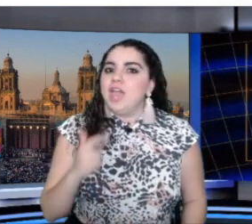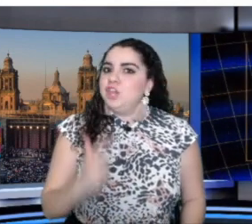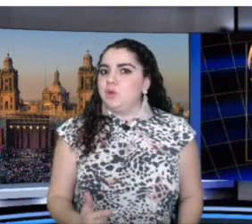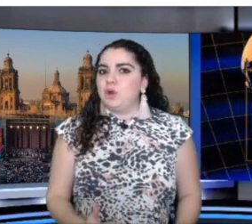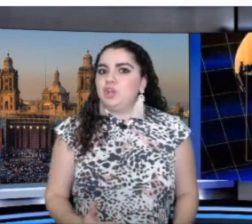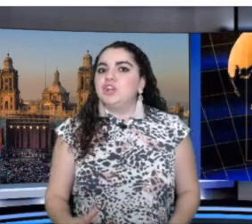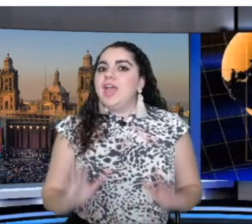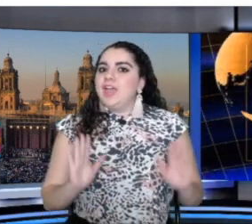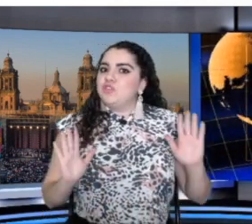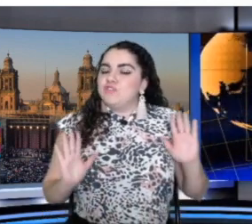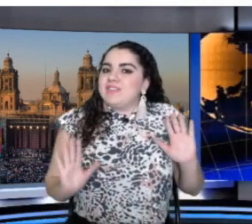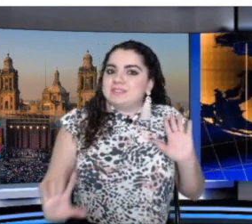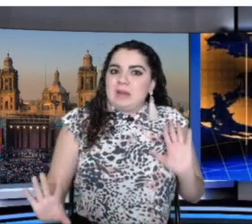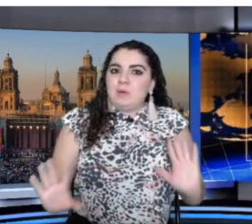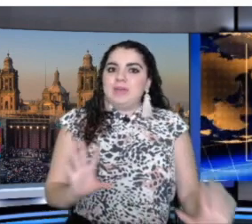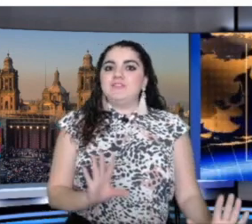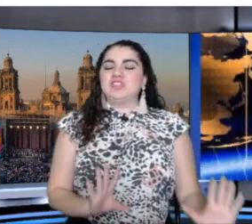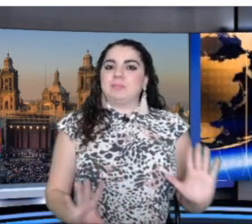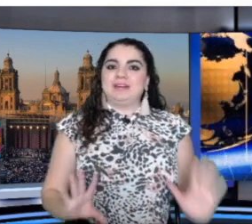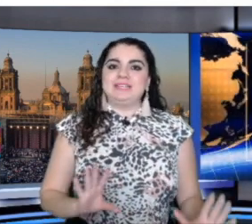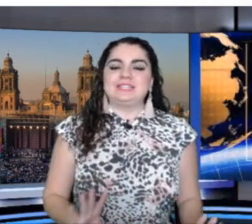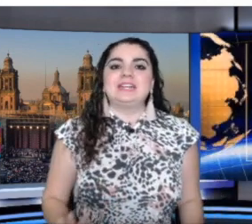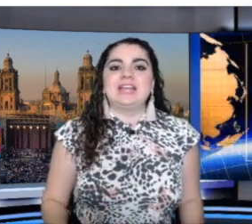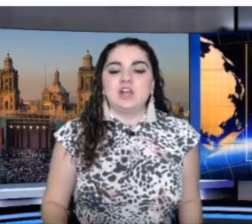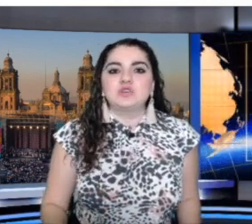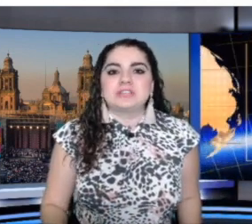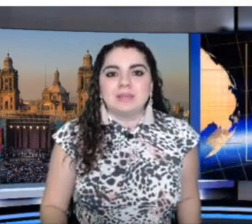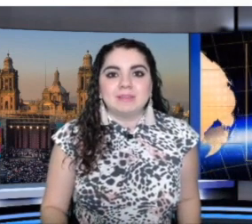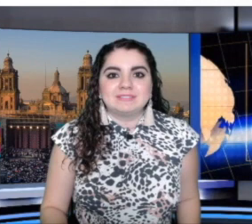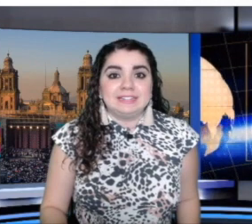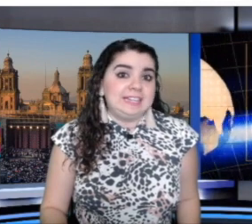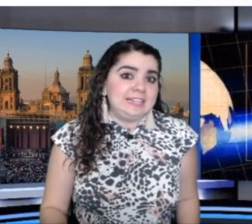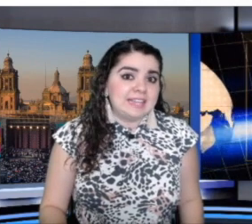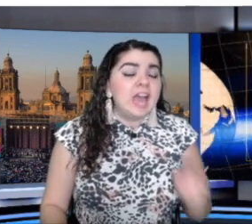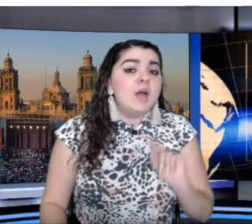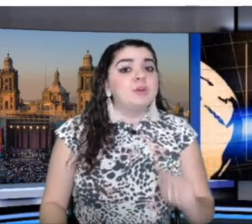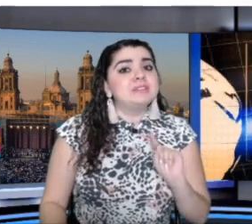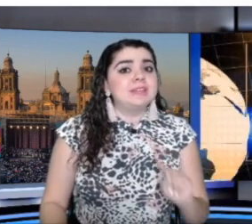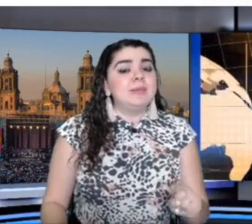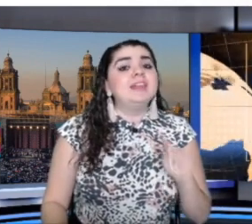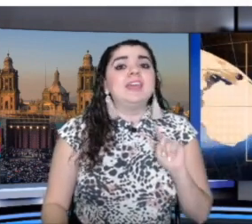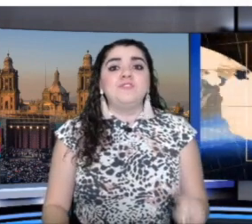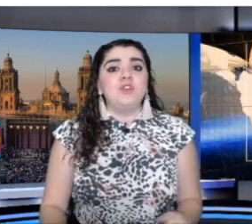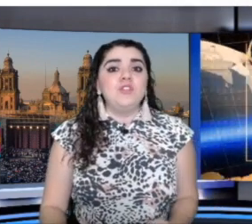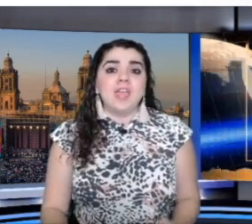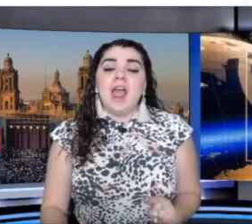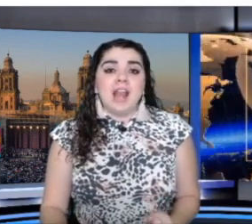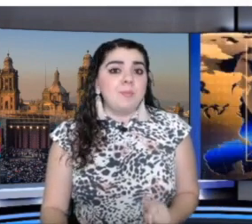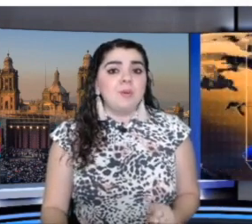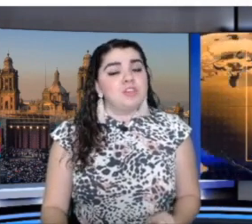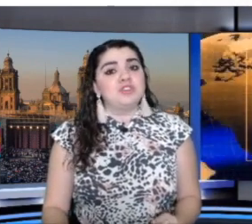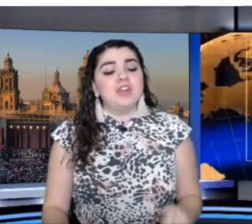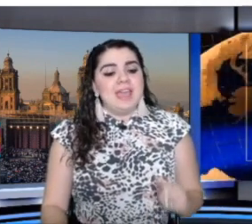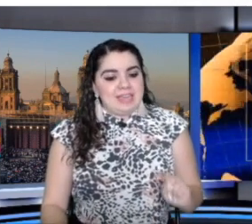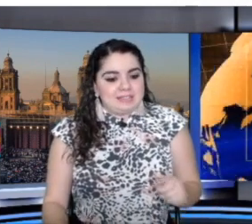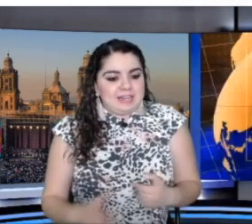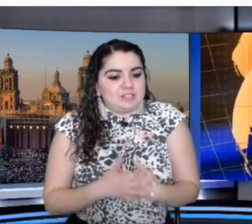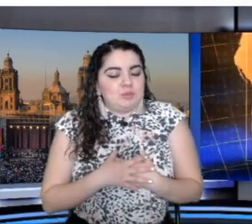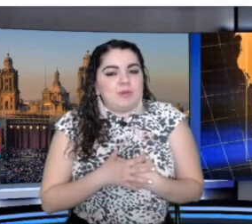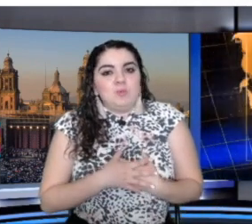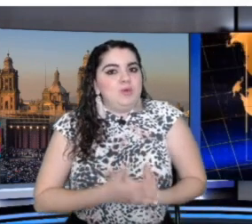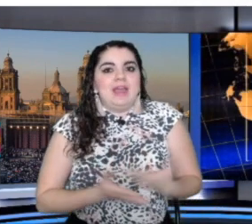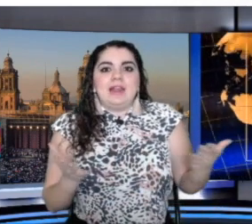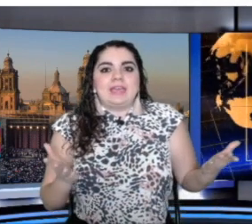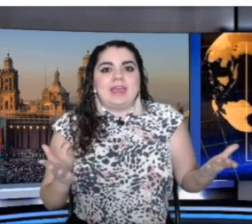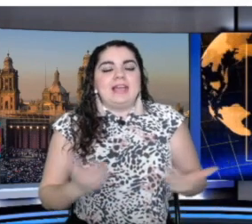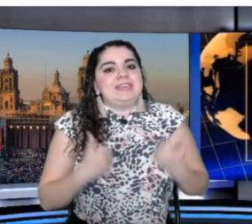Jalisco y Nuevo León, en donde hasta el momento parece ser que la cosa está más tranquilita, pero es también en donde la población se la está